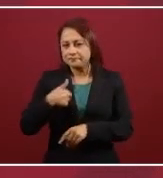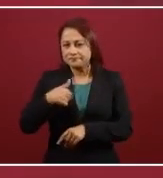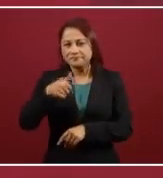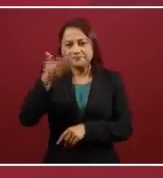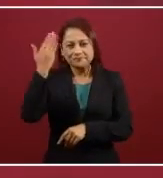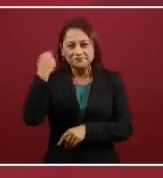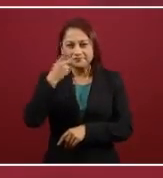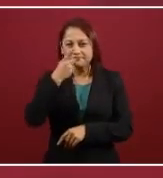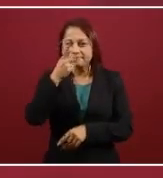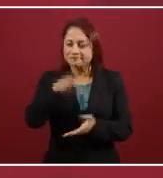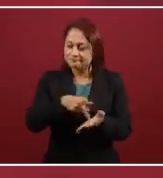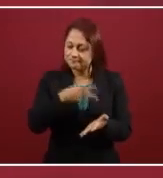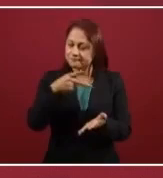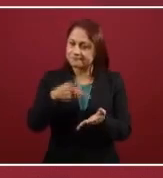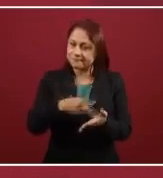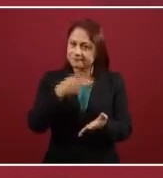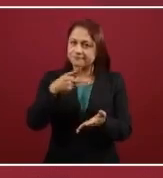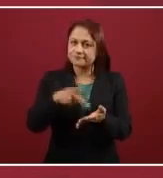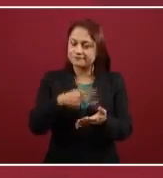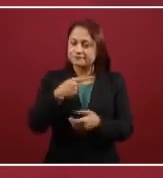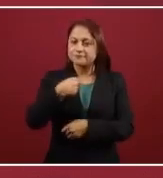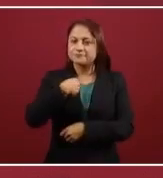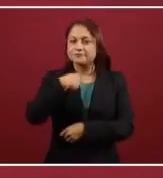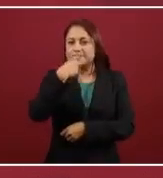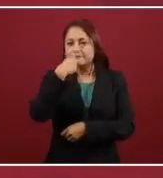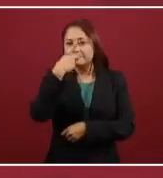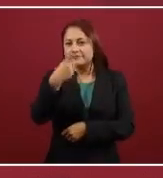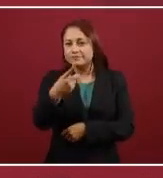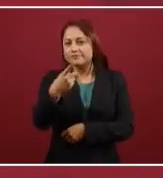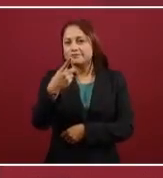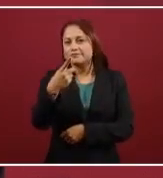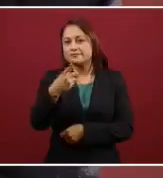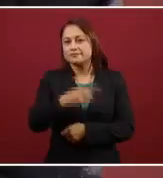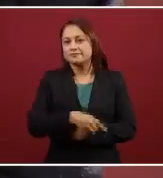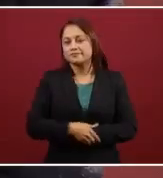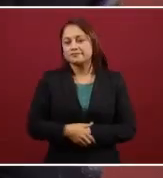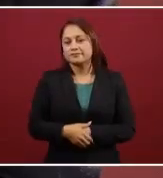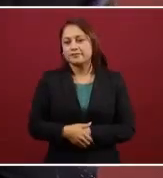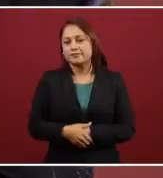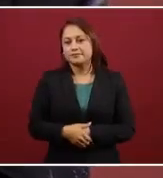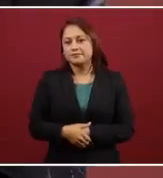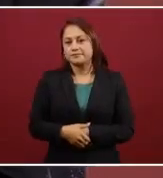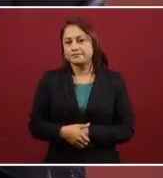en señalar de que